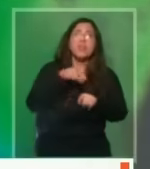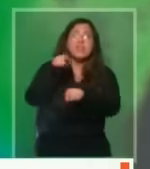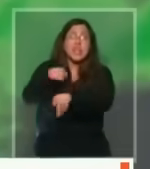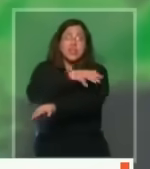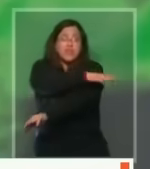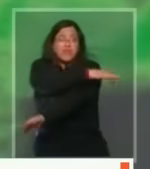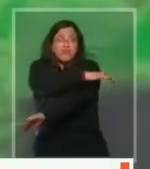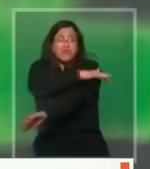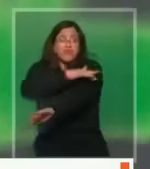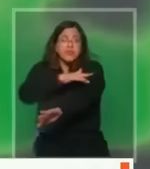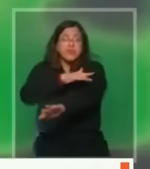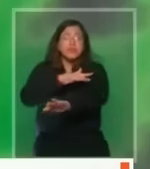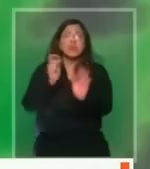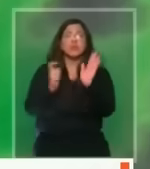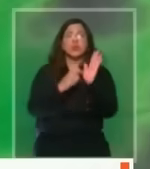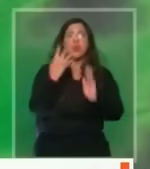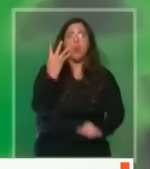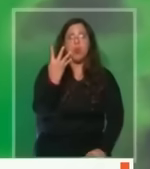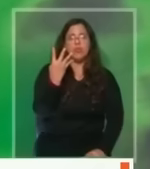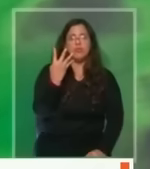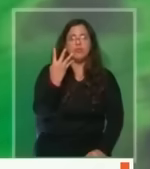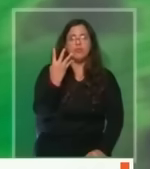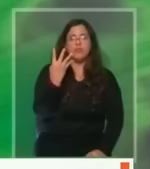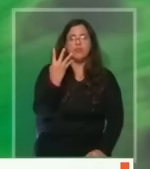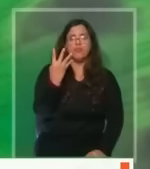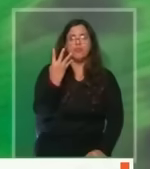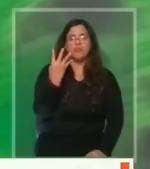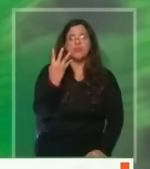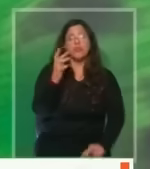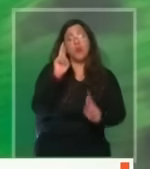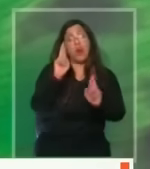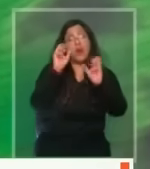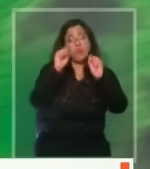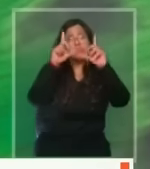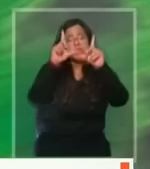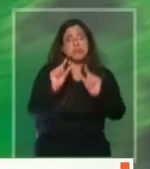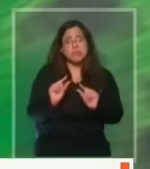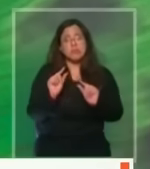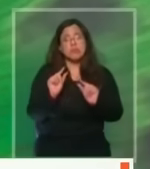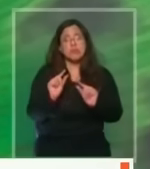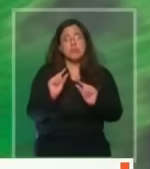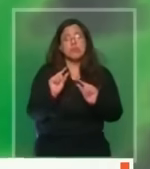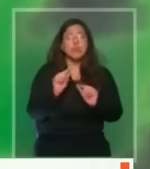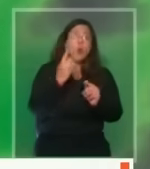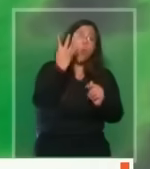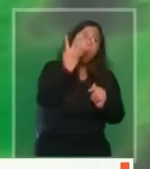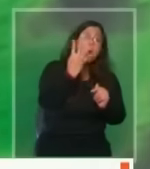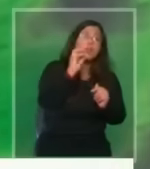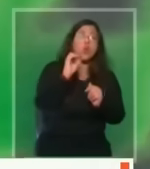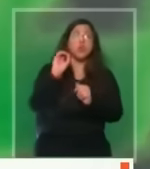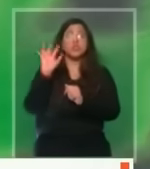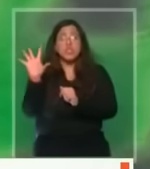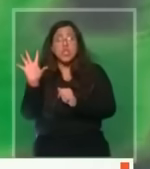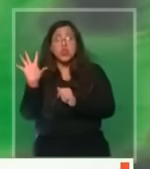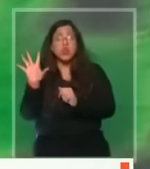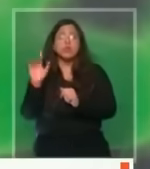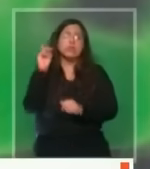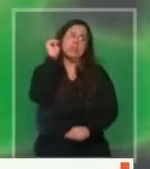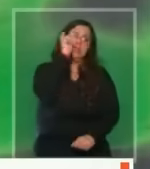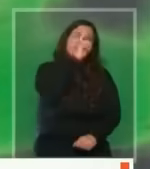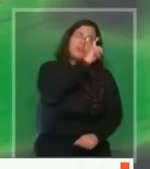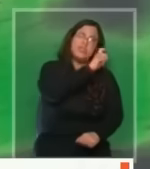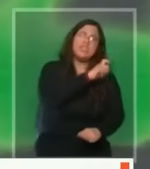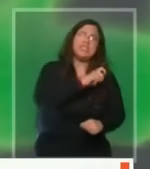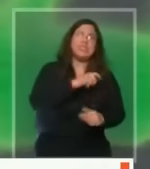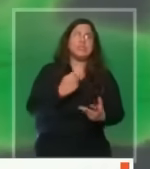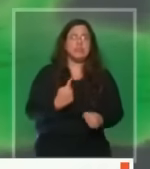menos categoría 4, todavía quizás podría subir, ojalá baje. Recordemos que categoría 4 o 5 son ríos atmosféricos bastante complicados, destructivos.